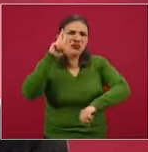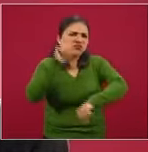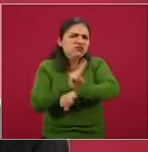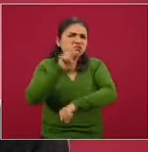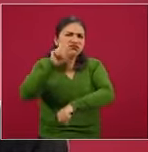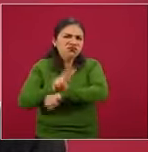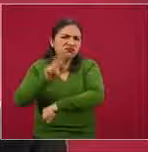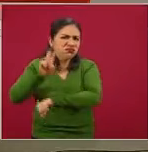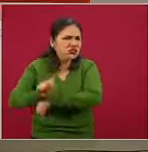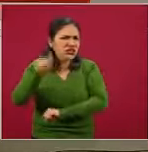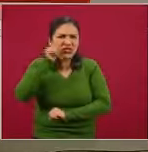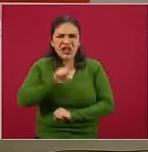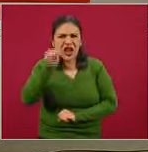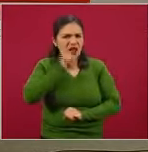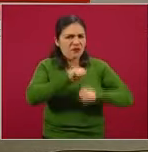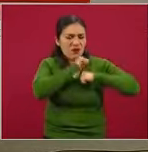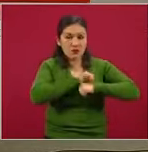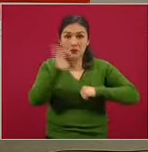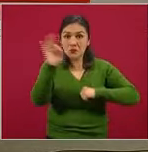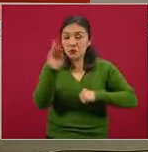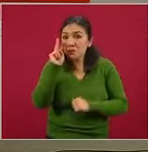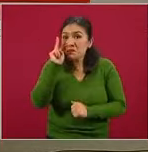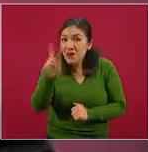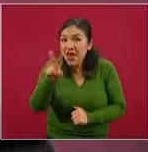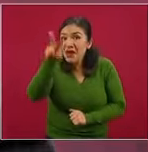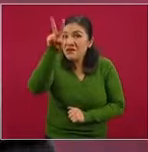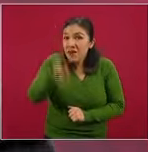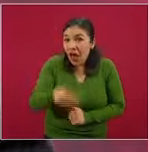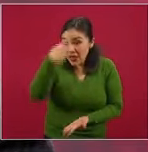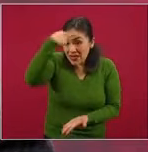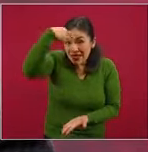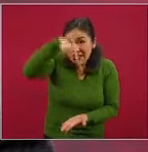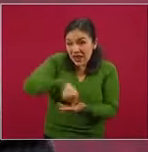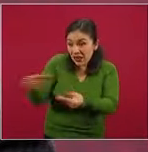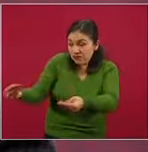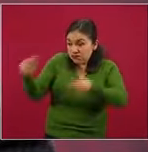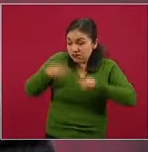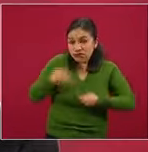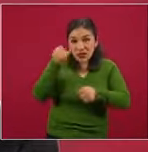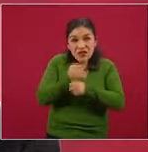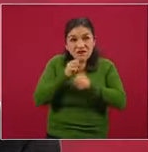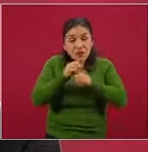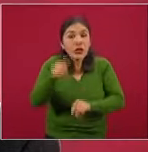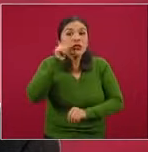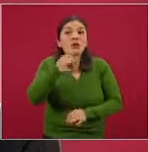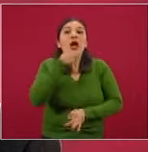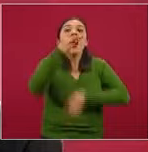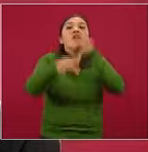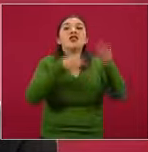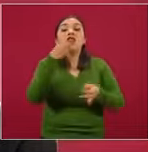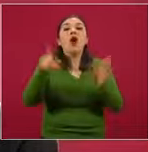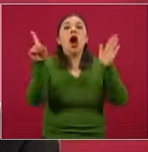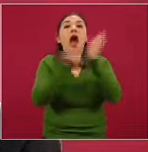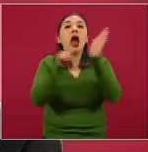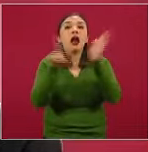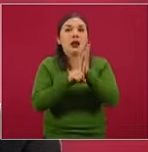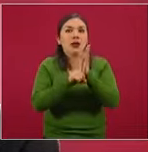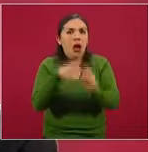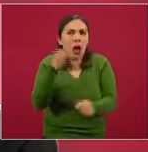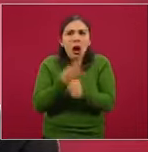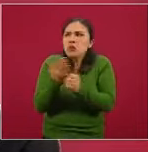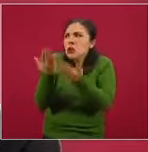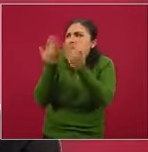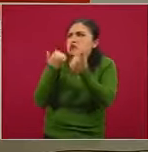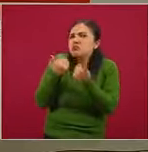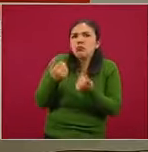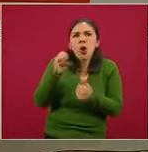estos fenómenos y cuando sí hay credibilidad en la información, emite alertas. Y hasta el momento no tenemos alerta alguna